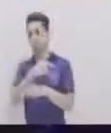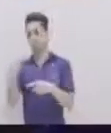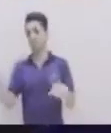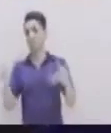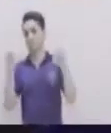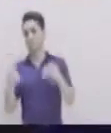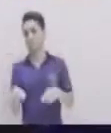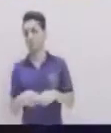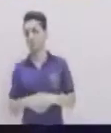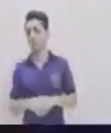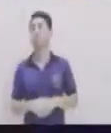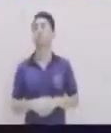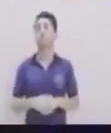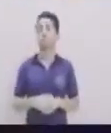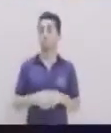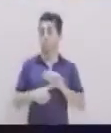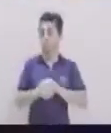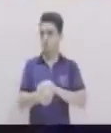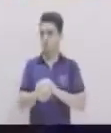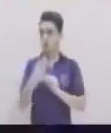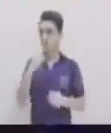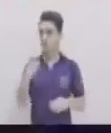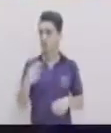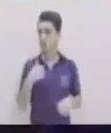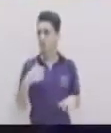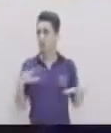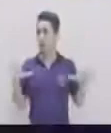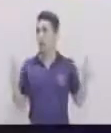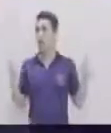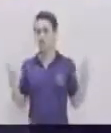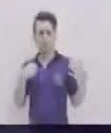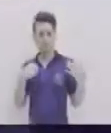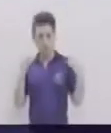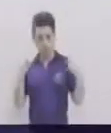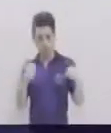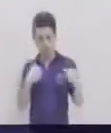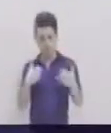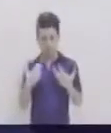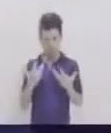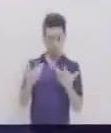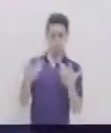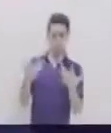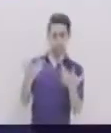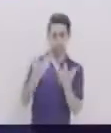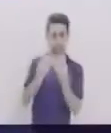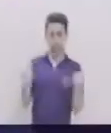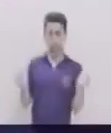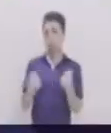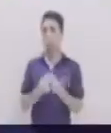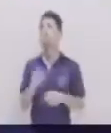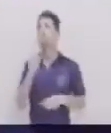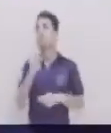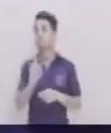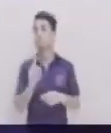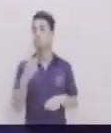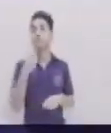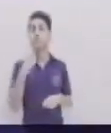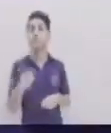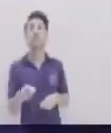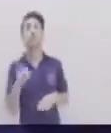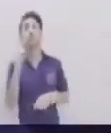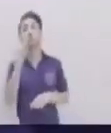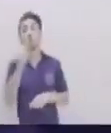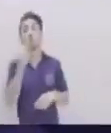personas. Entonces Isabel le dijo: ¿y qué tengo que hacer? La tortuga mayor le dijo: usa